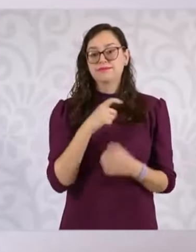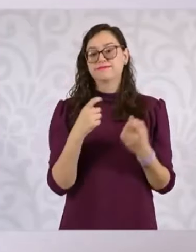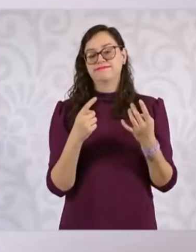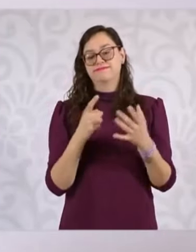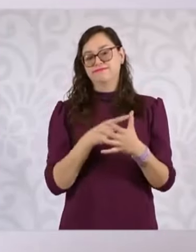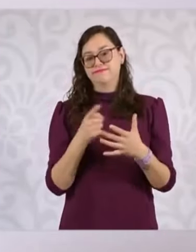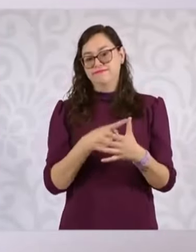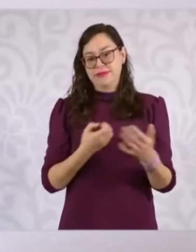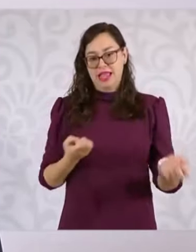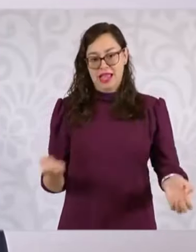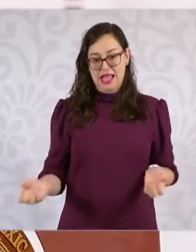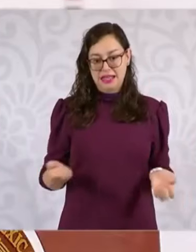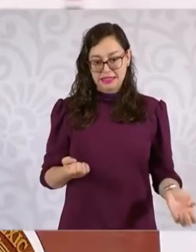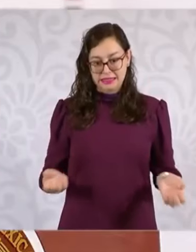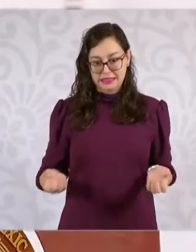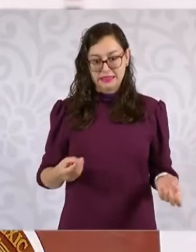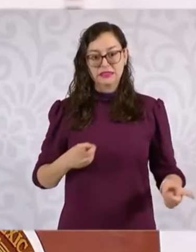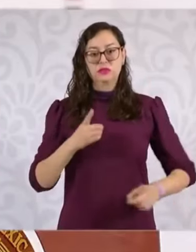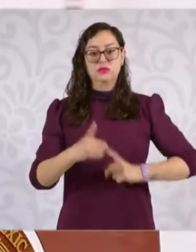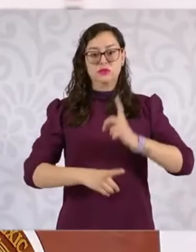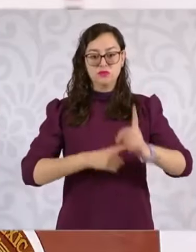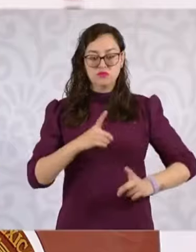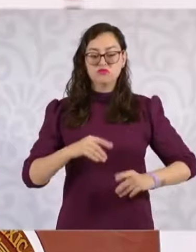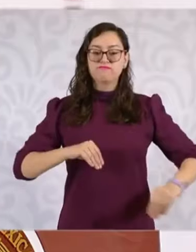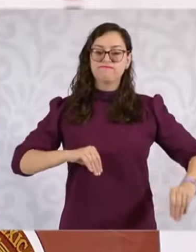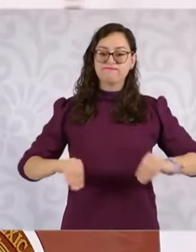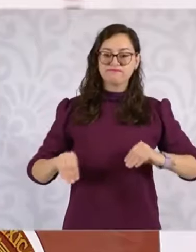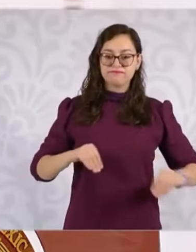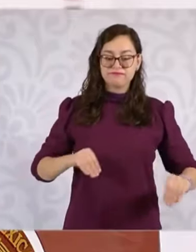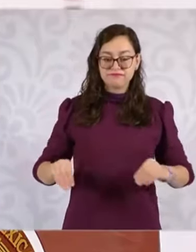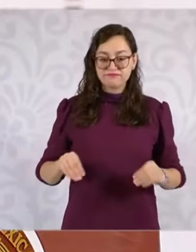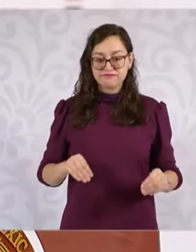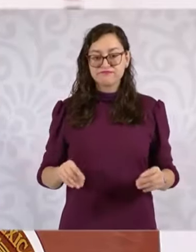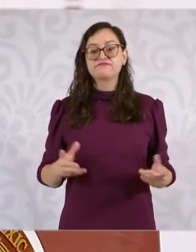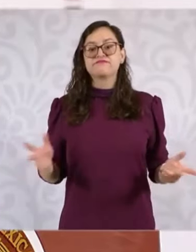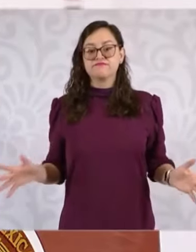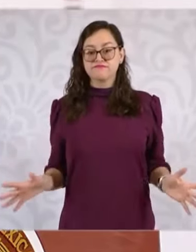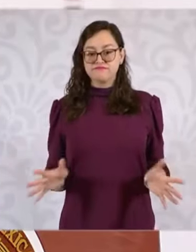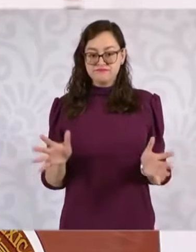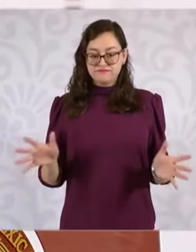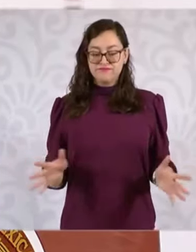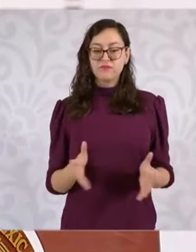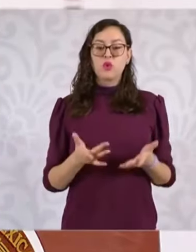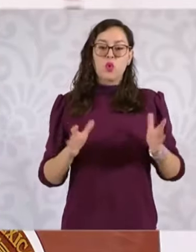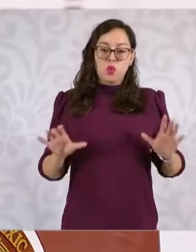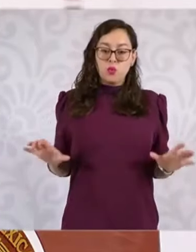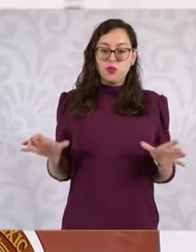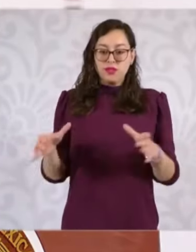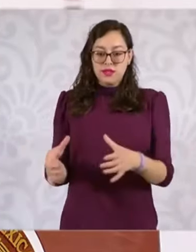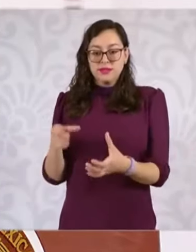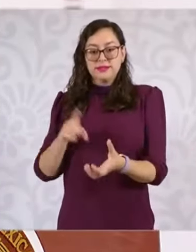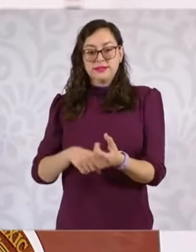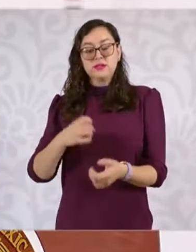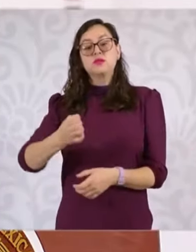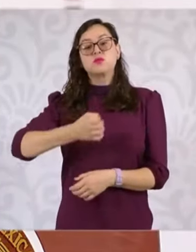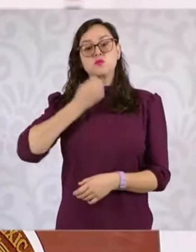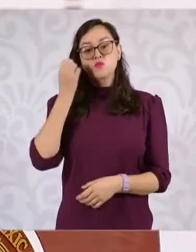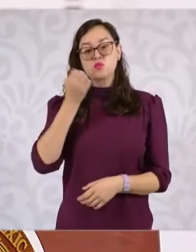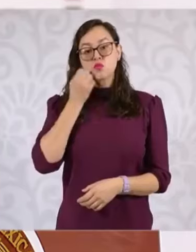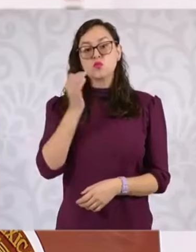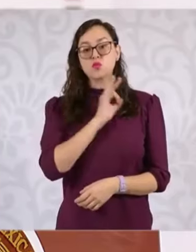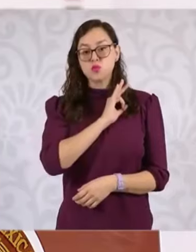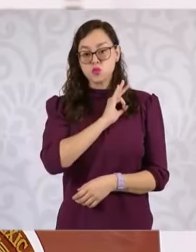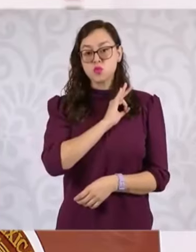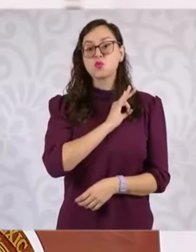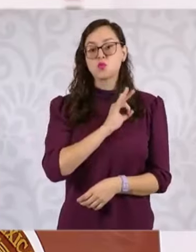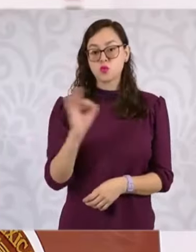deportiva. Con acciones para una vida saludable, con la participación de la comunidad escolar, se pretende